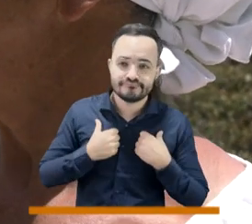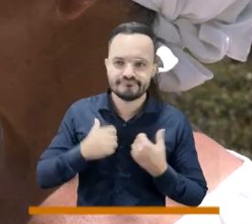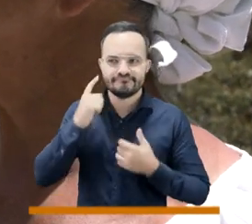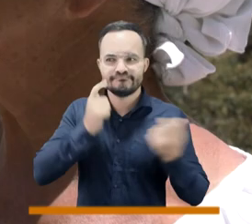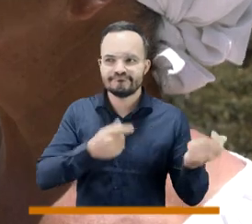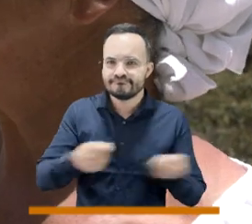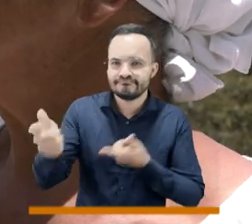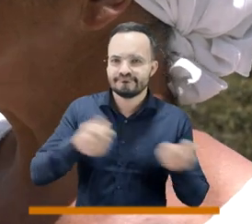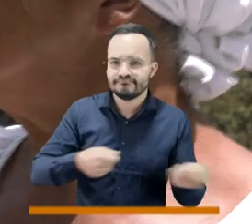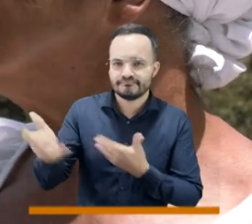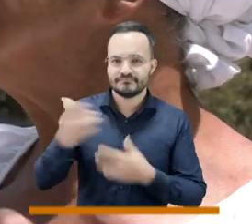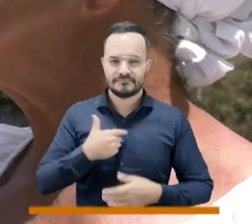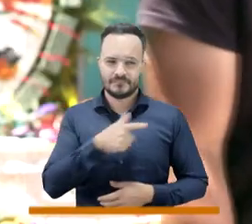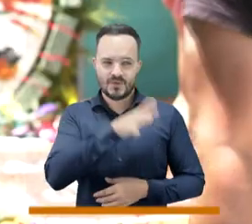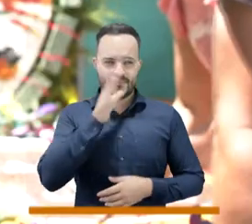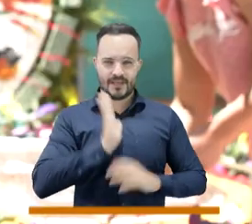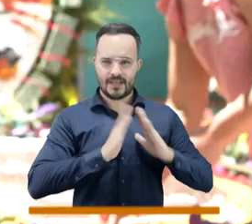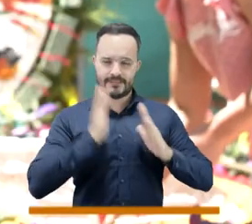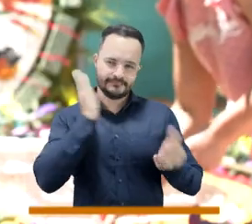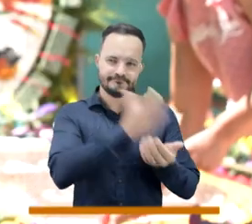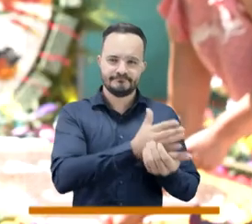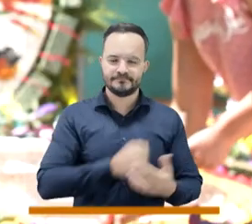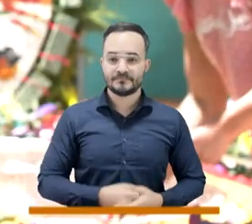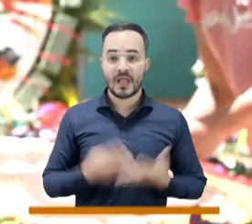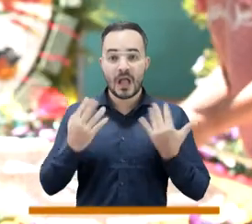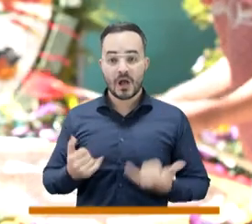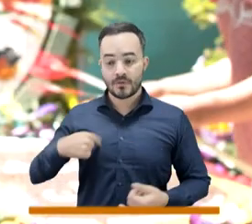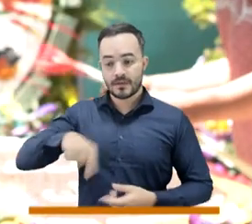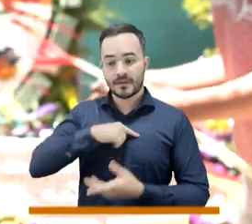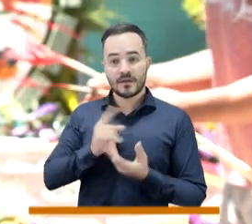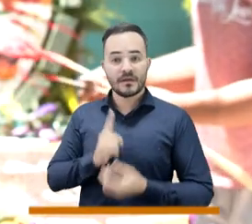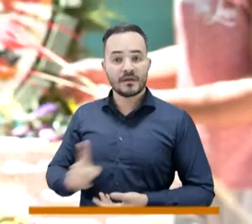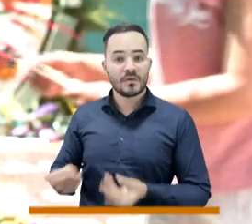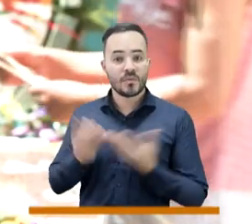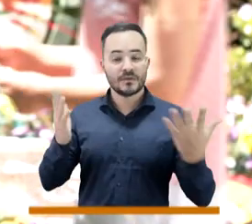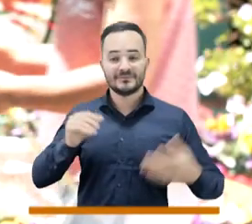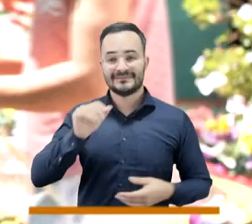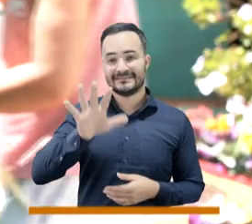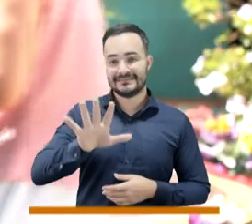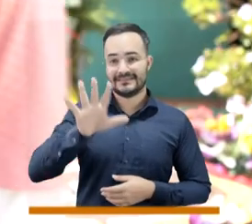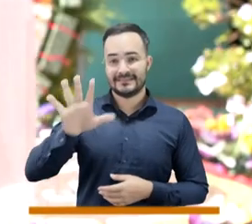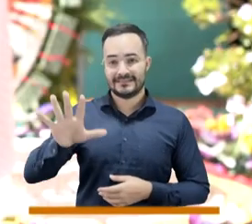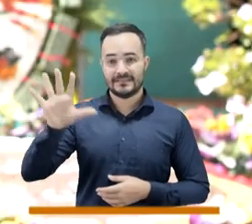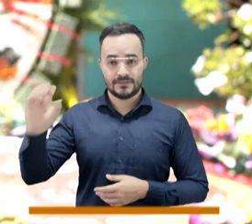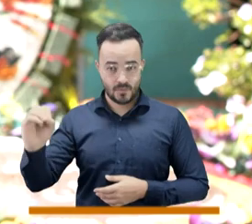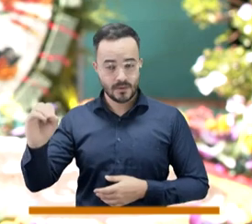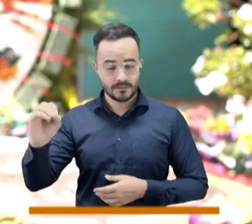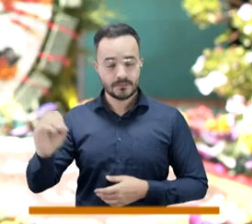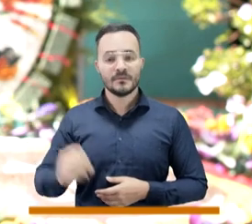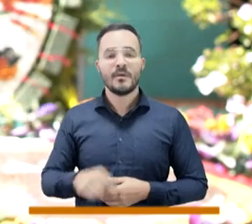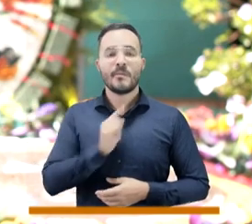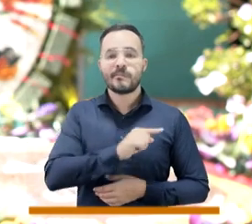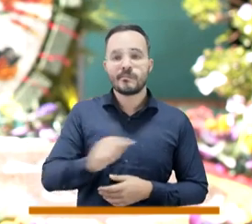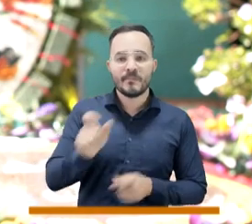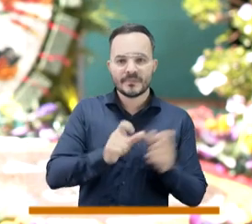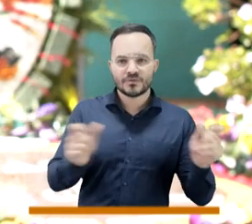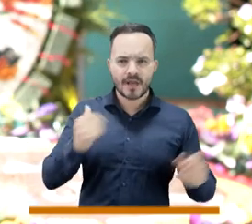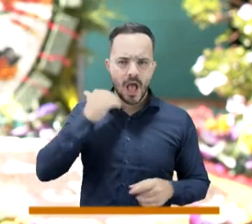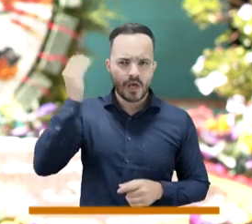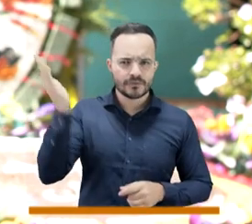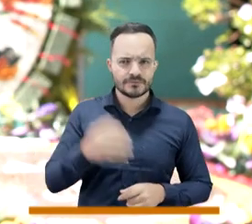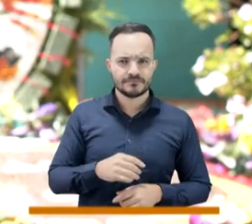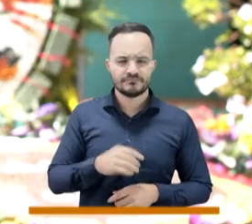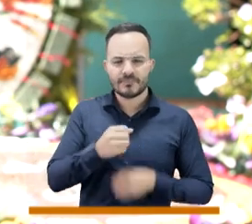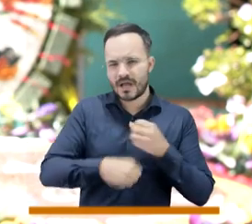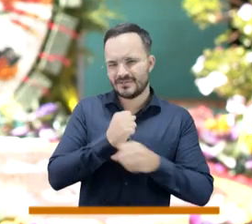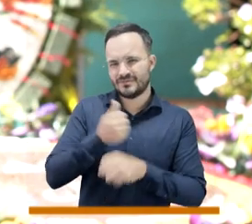en la vereda Piedra Gorda. En este momento somos 550 silleteros. Tenemos 400 adultos,